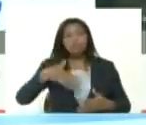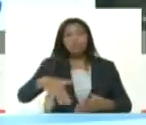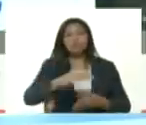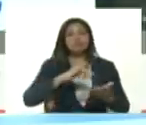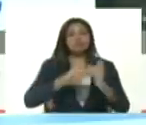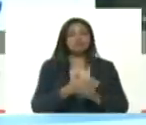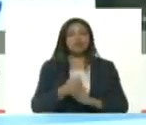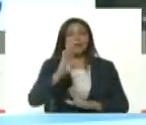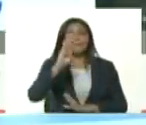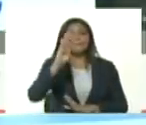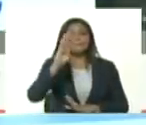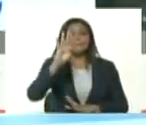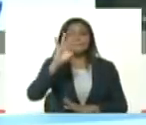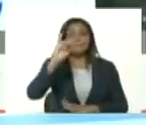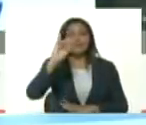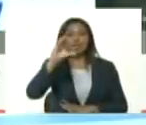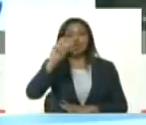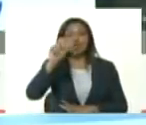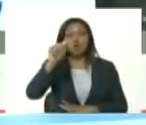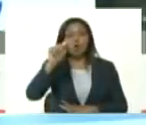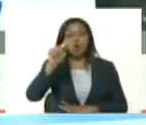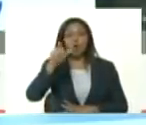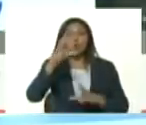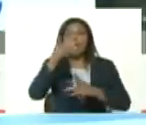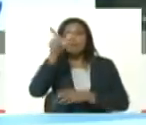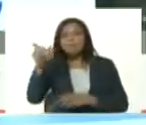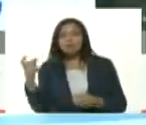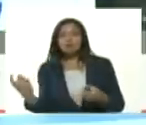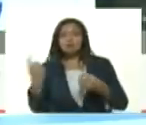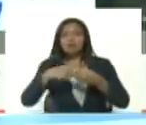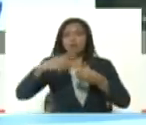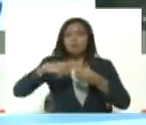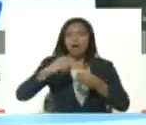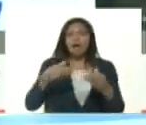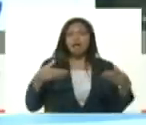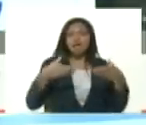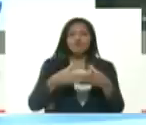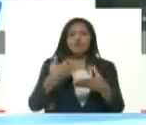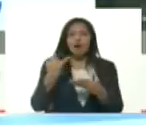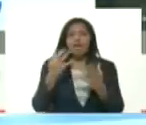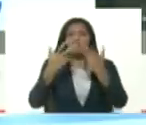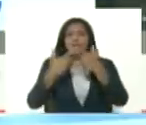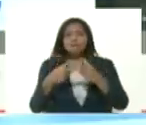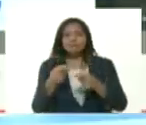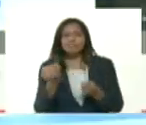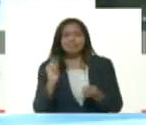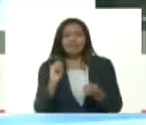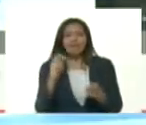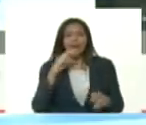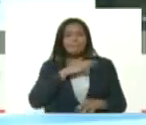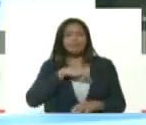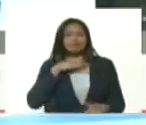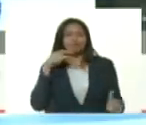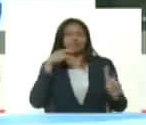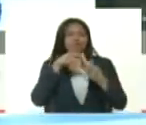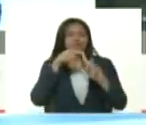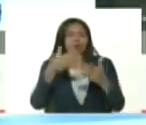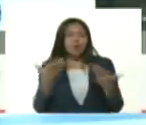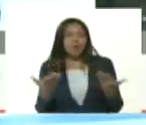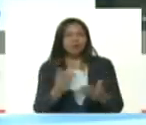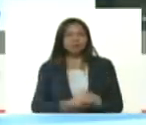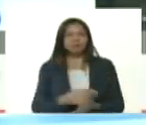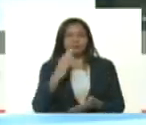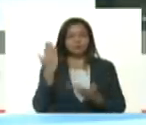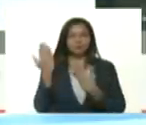una BRICOC. ¿Cuánta gente la conforma? ¿Qué equipos tienen? ¿Cuáles son las misiones que cumplen? Por favor, general